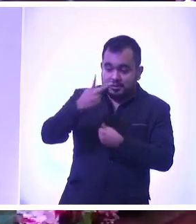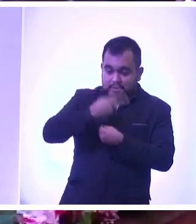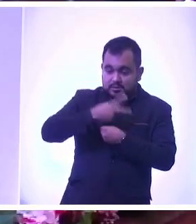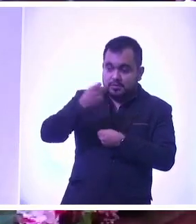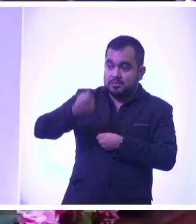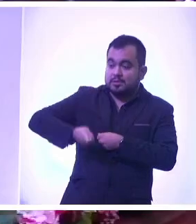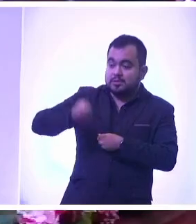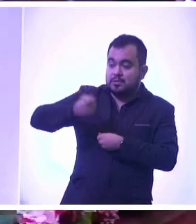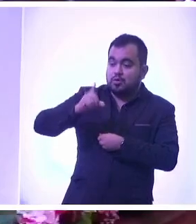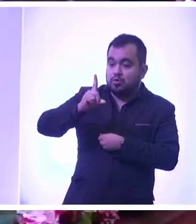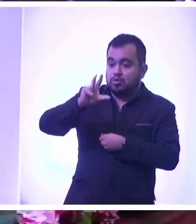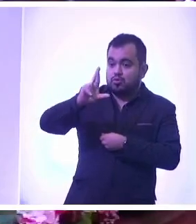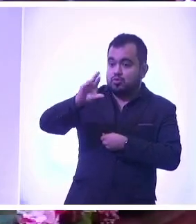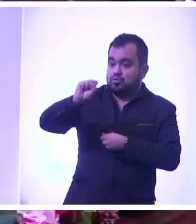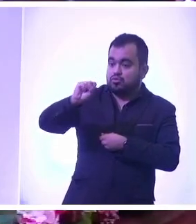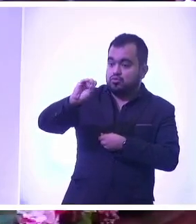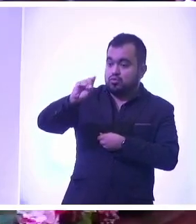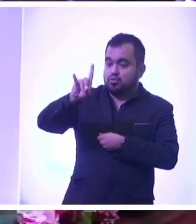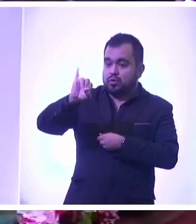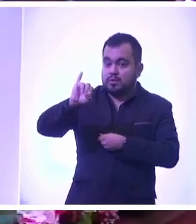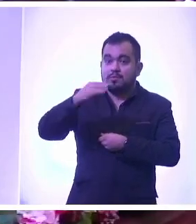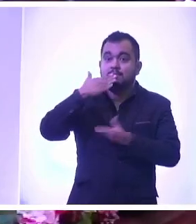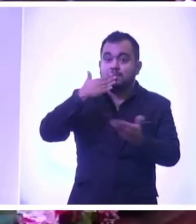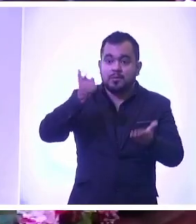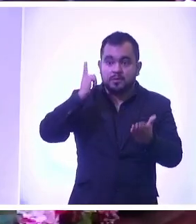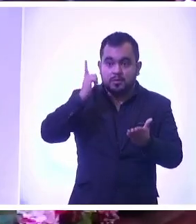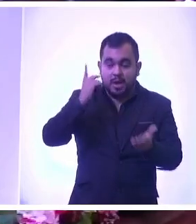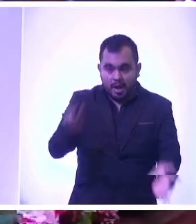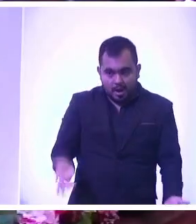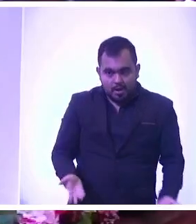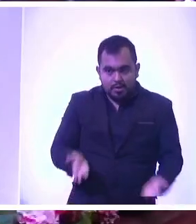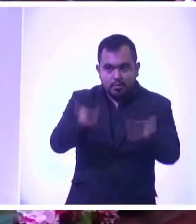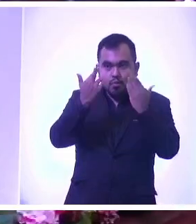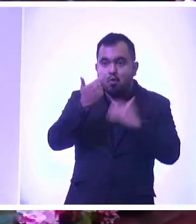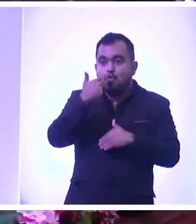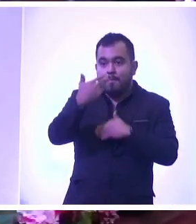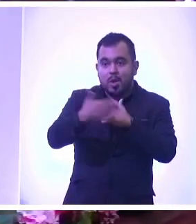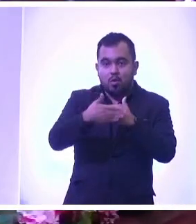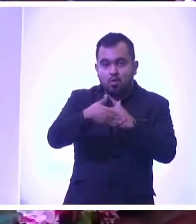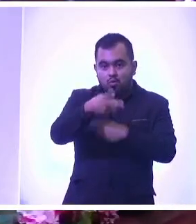doctor Sodi que estén muy bien y ánimo que lo mejor está por venir Cuídense